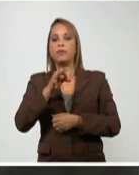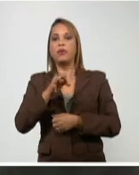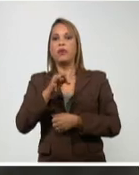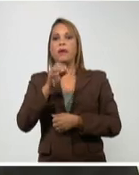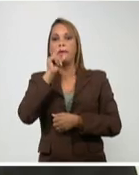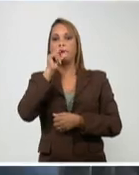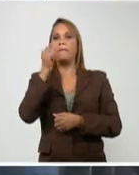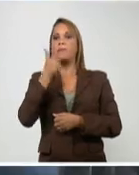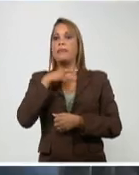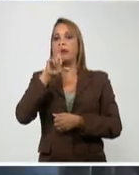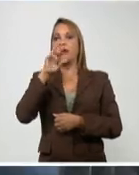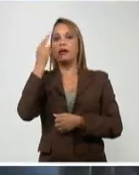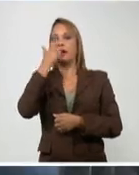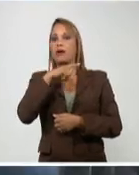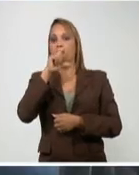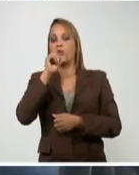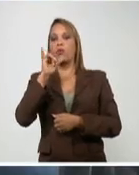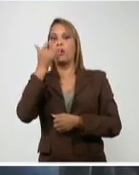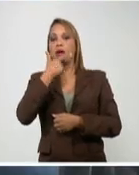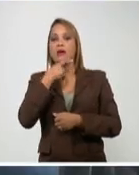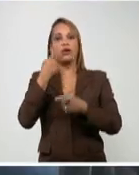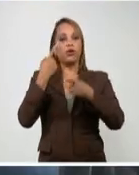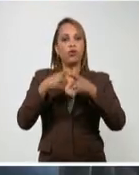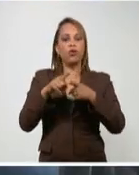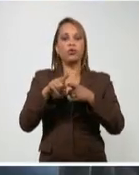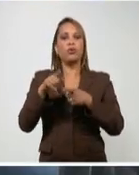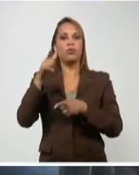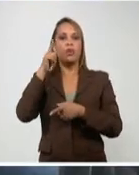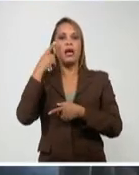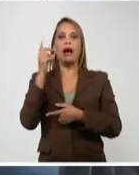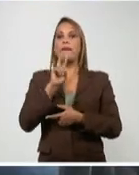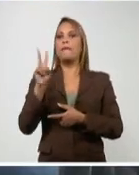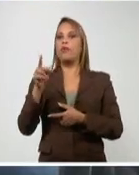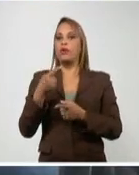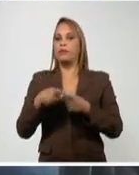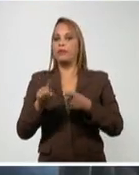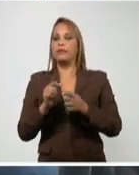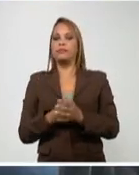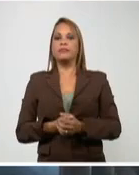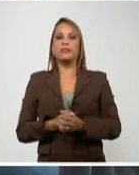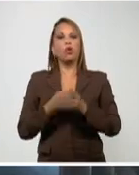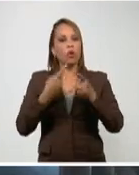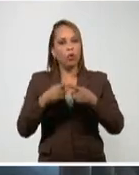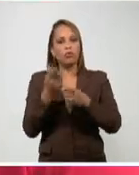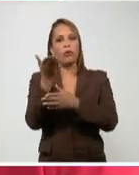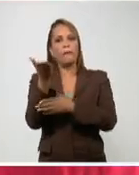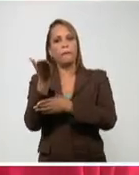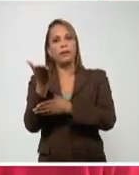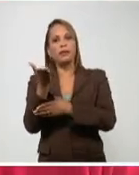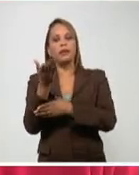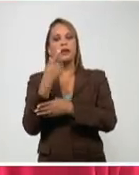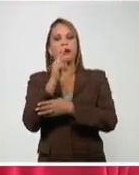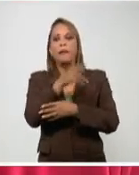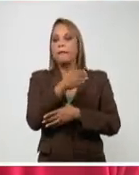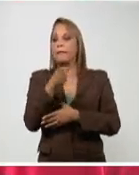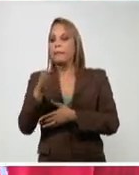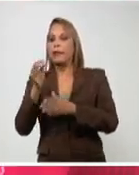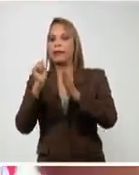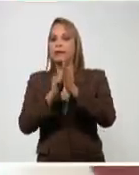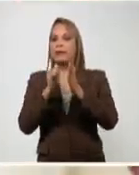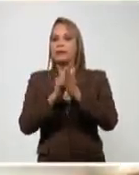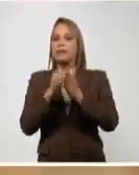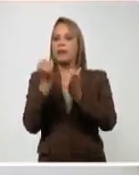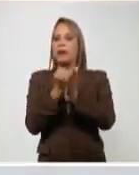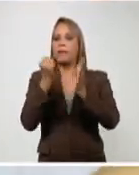al territorio de Bolivia. Los trabajadores sociales tramitan tanto las solicitudes como las pesquisas para su aprobación. Por